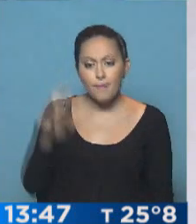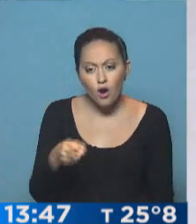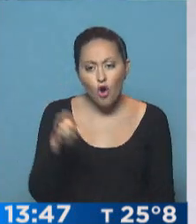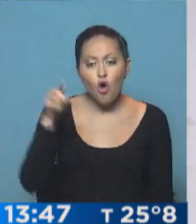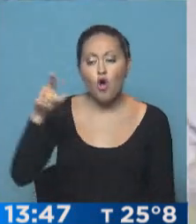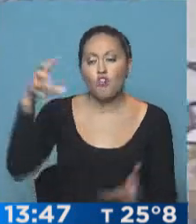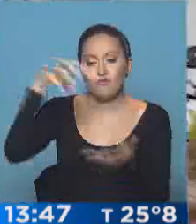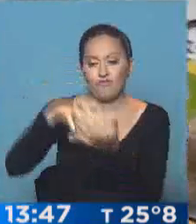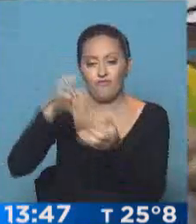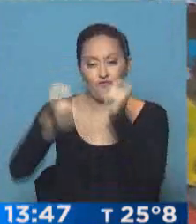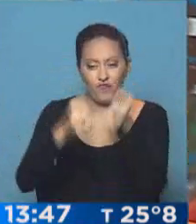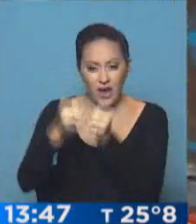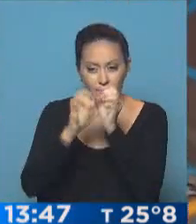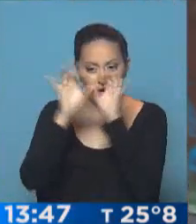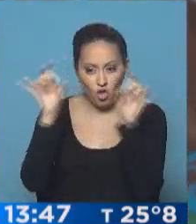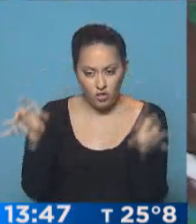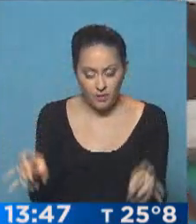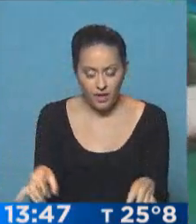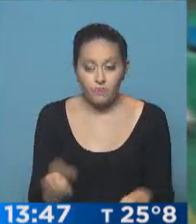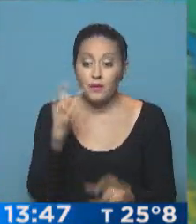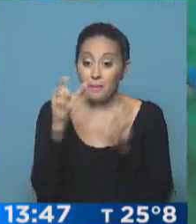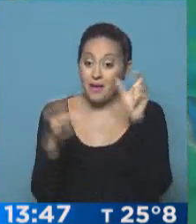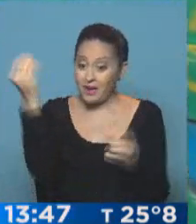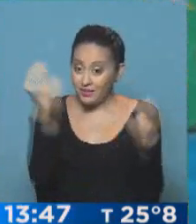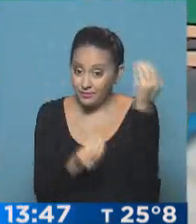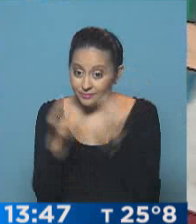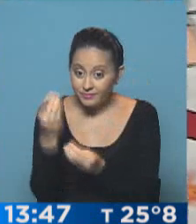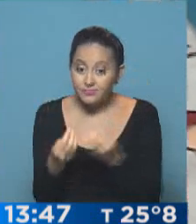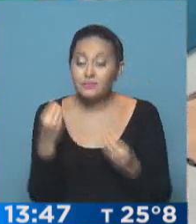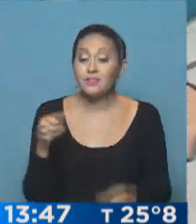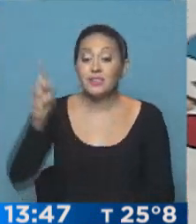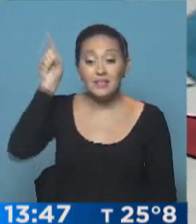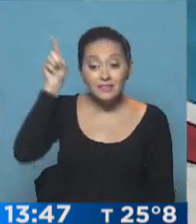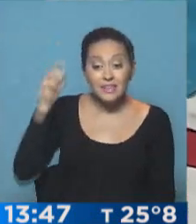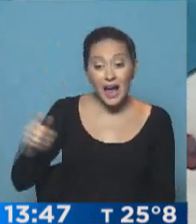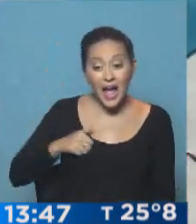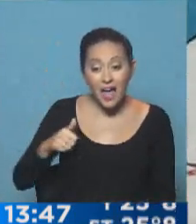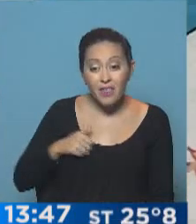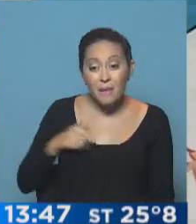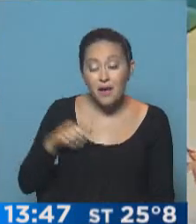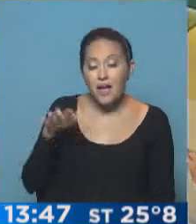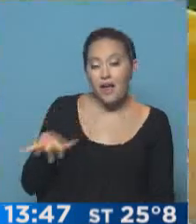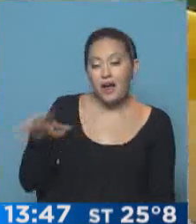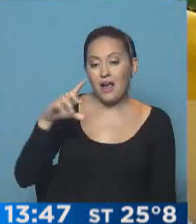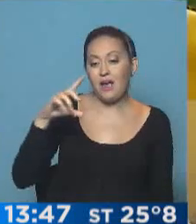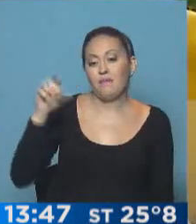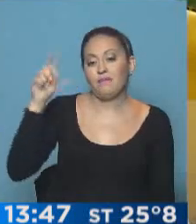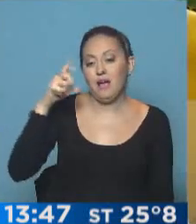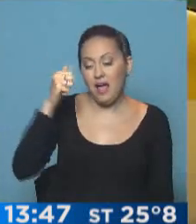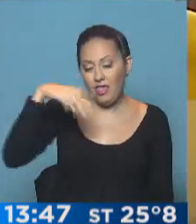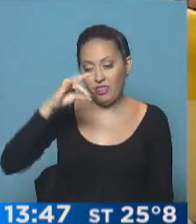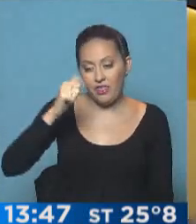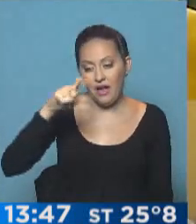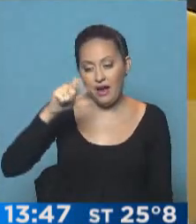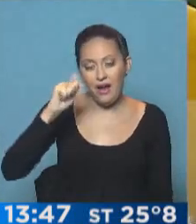megaminería contaminante. Sus ocupantes vinieron desde el pueblo catamarqueño de Andalgalá. Hay un alto índice